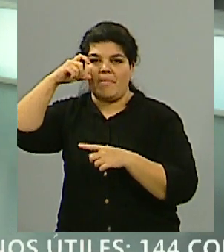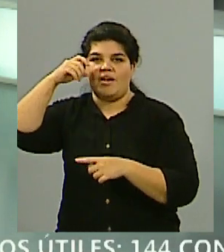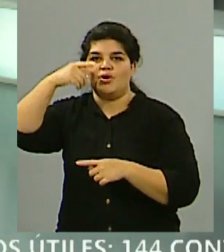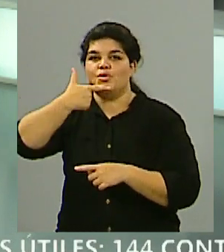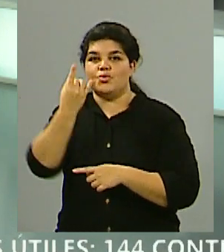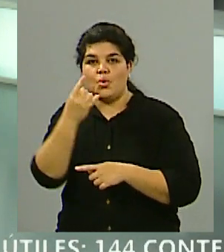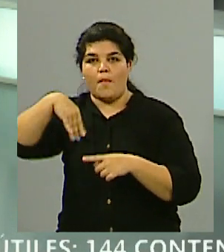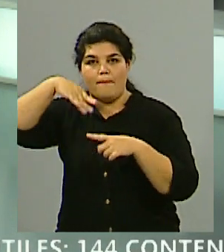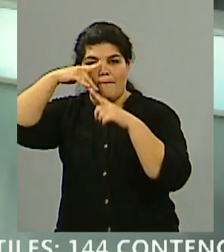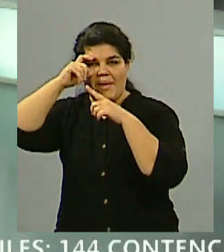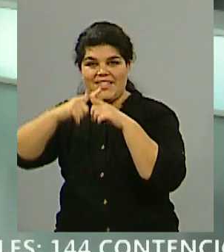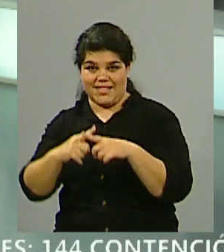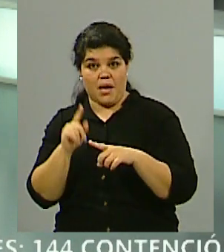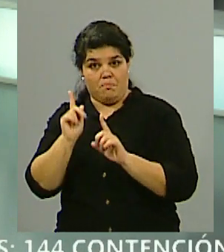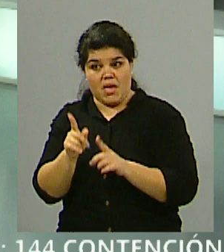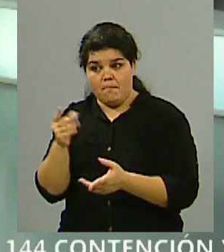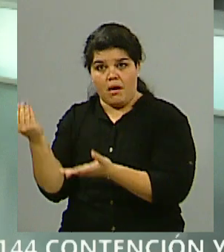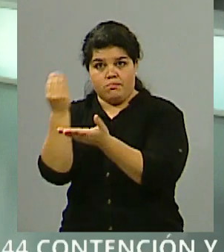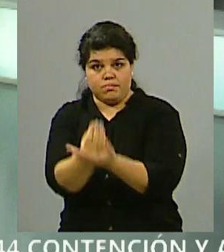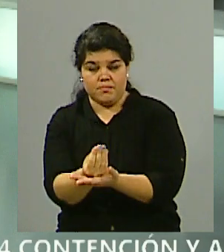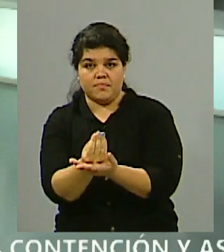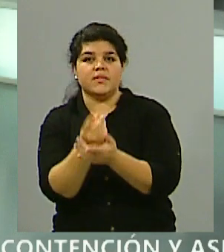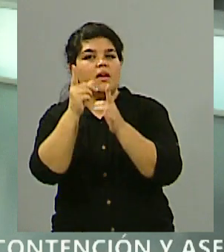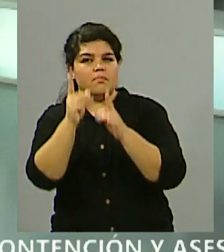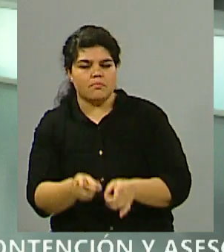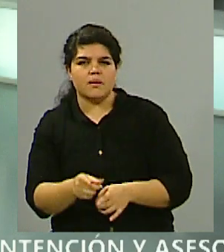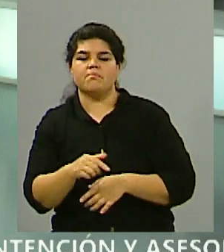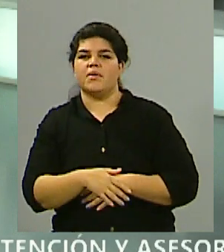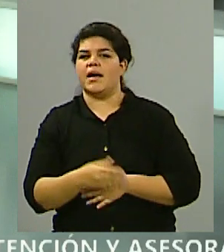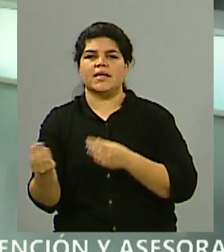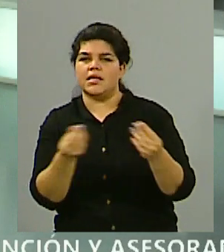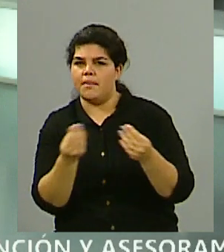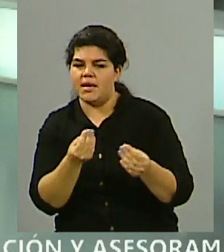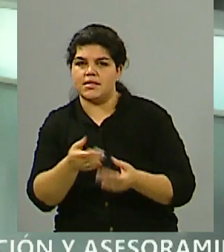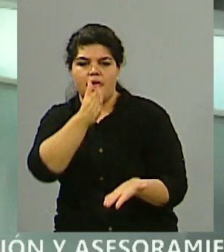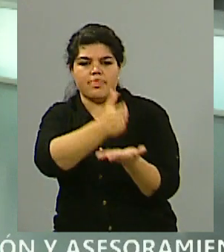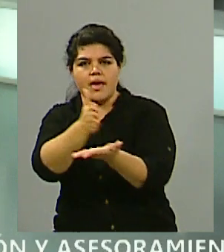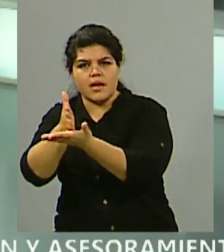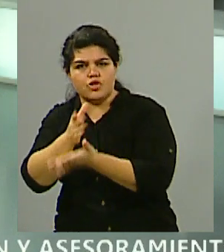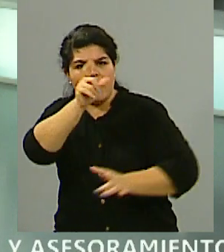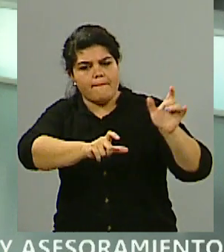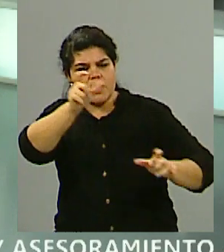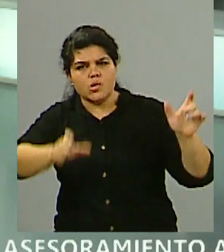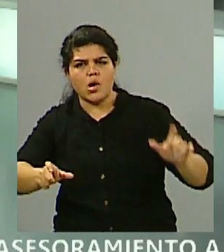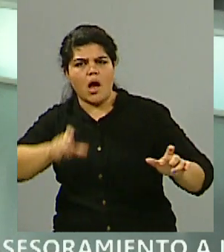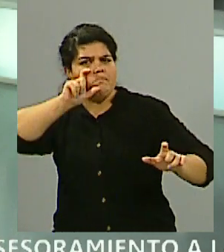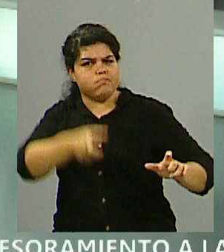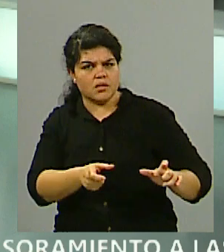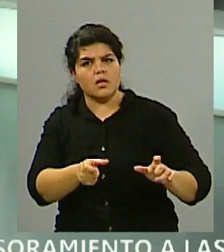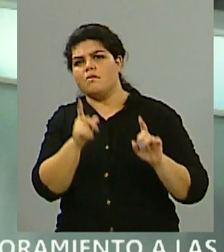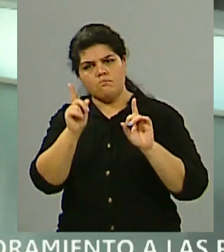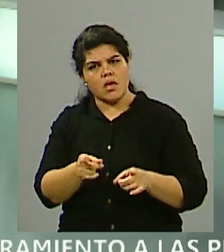en temas en donde se ponen en vulnerabilidad o se están violando los derechos humanos. Y en este caso, Niuspi, ¿cómo